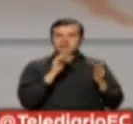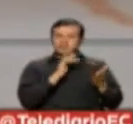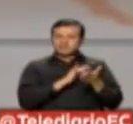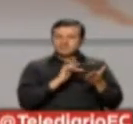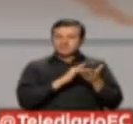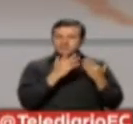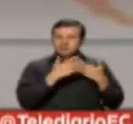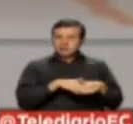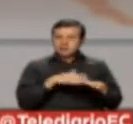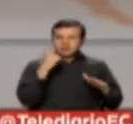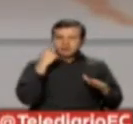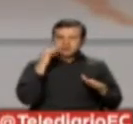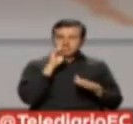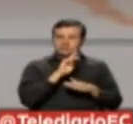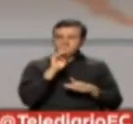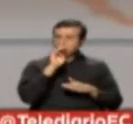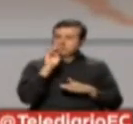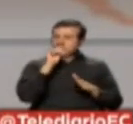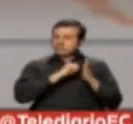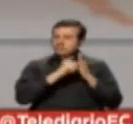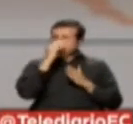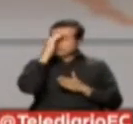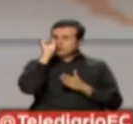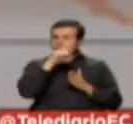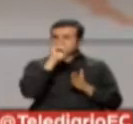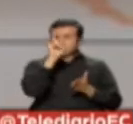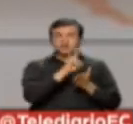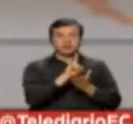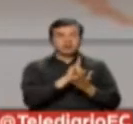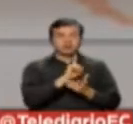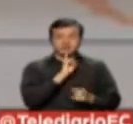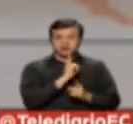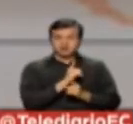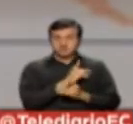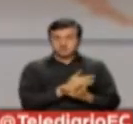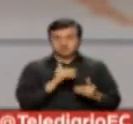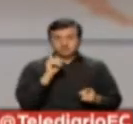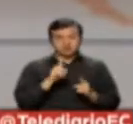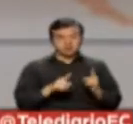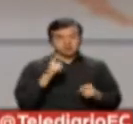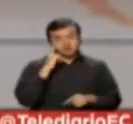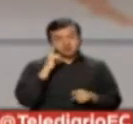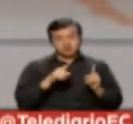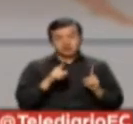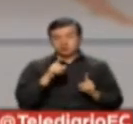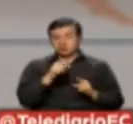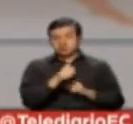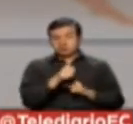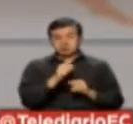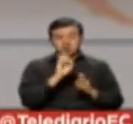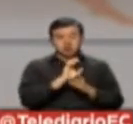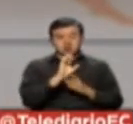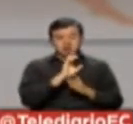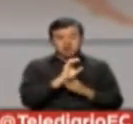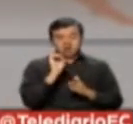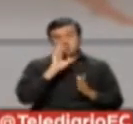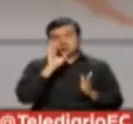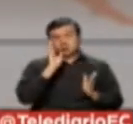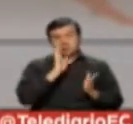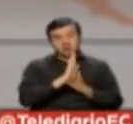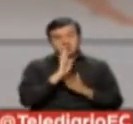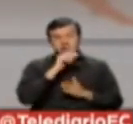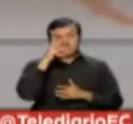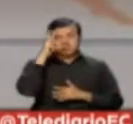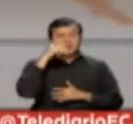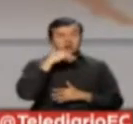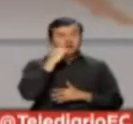encuentran ya en la página web del ministerio y pueden ser bajados como tal y en algunos casos ya sea que la misma unidad educativa ya sea que algún